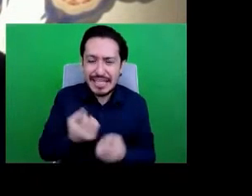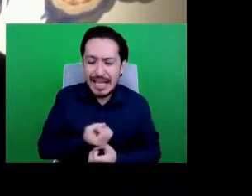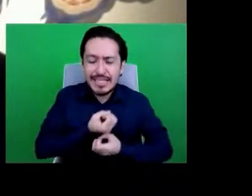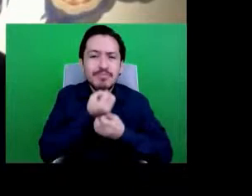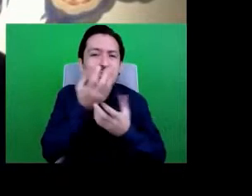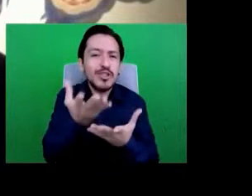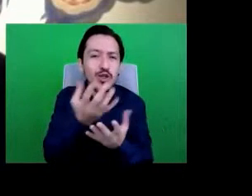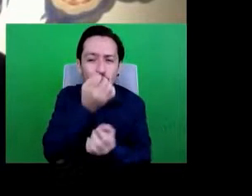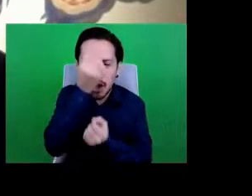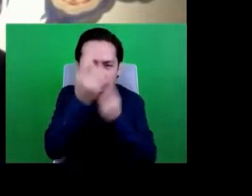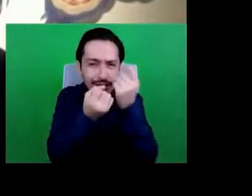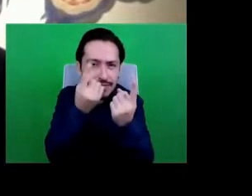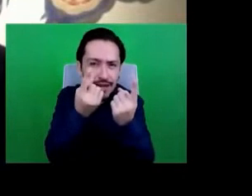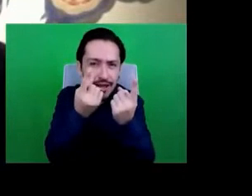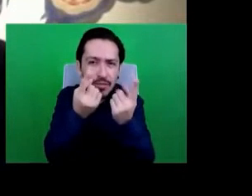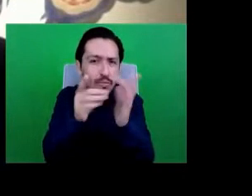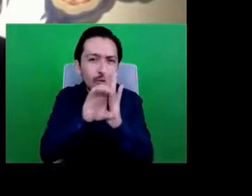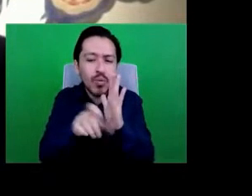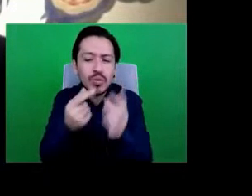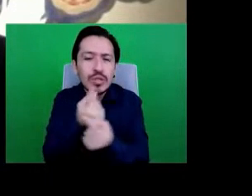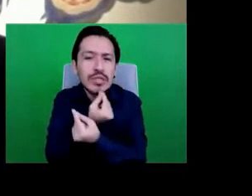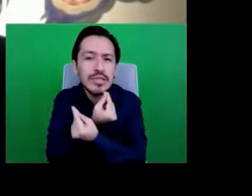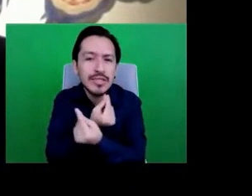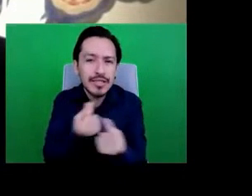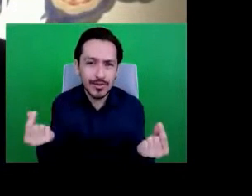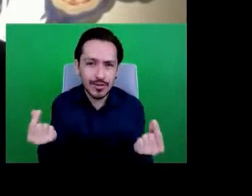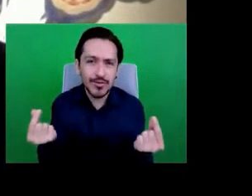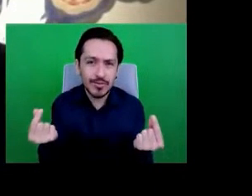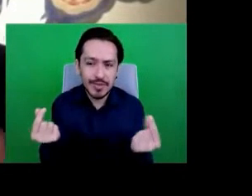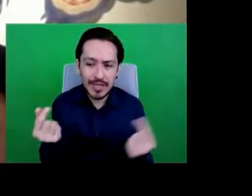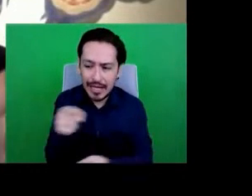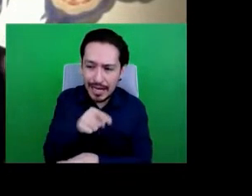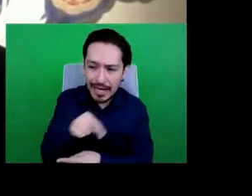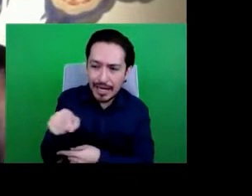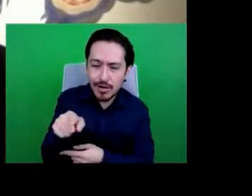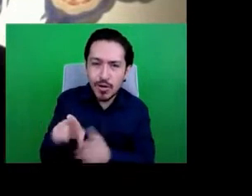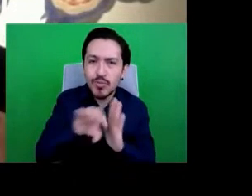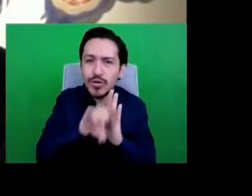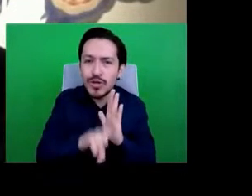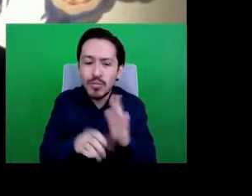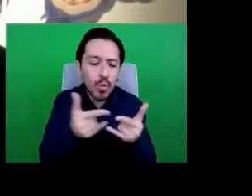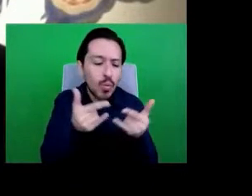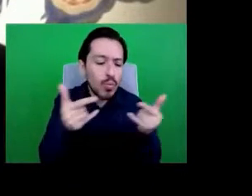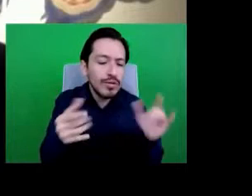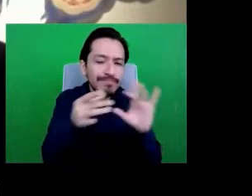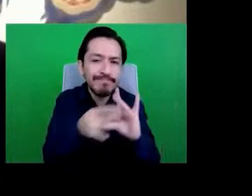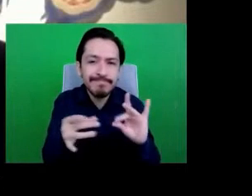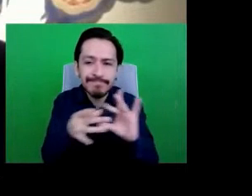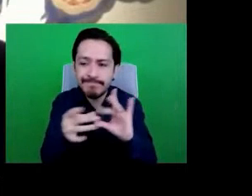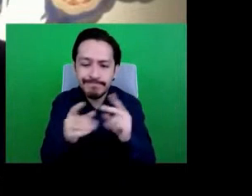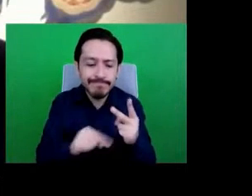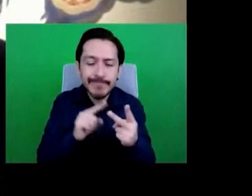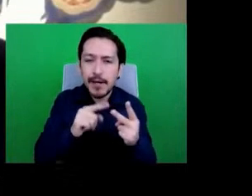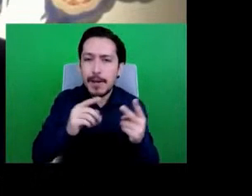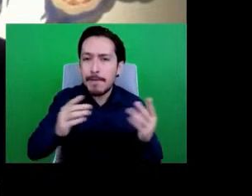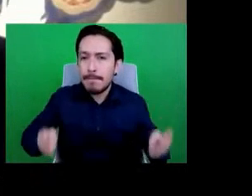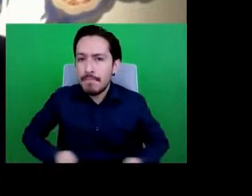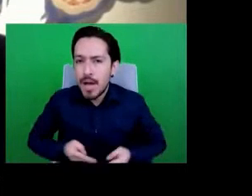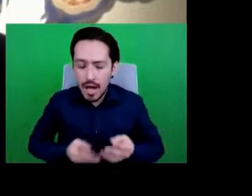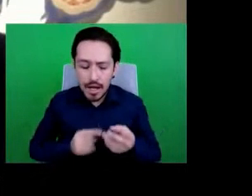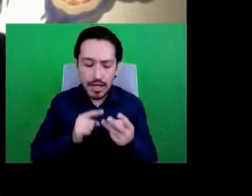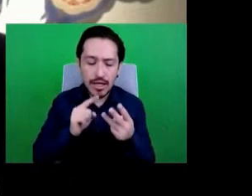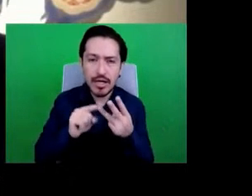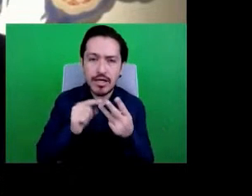creativa de los niños que realizan a través de contar cuentos, del baile, de dibujar, de